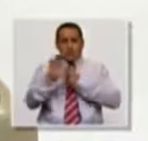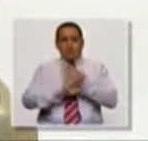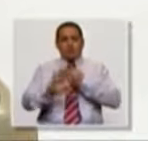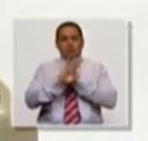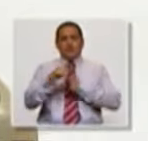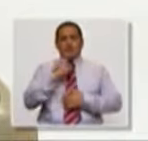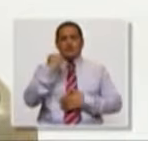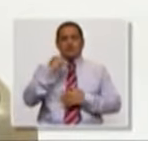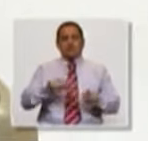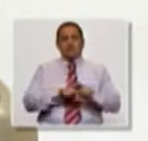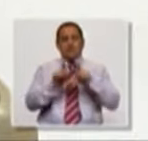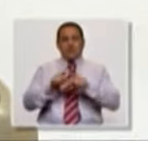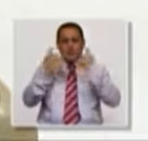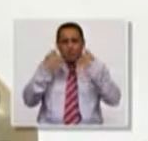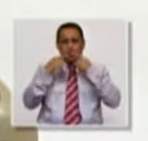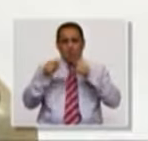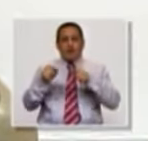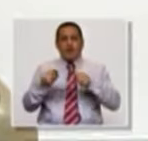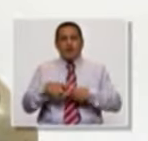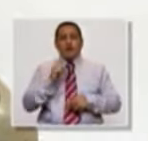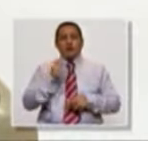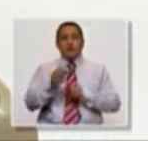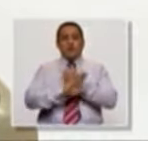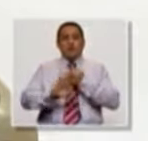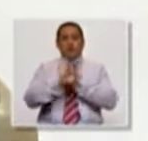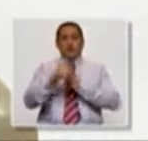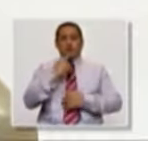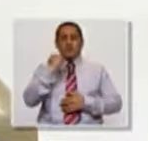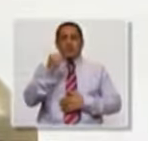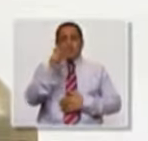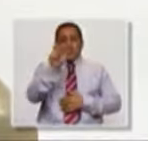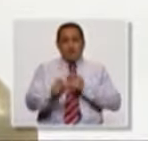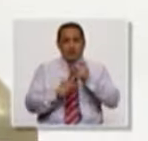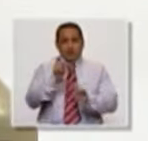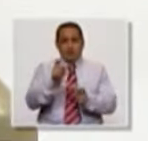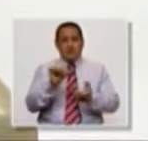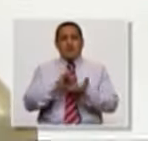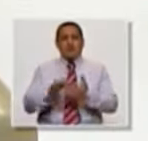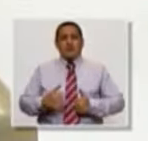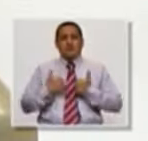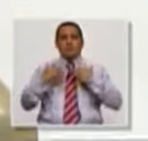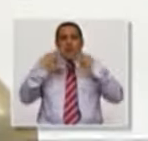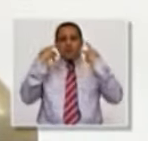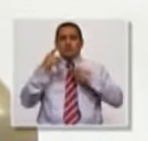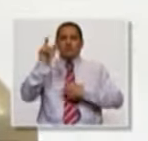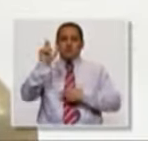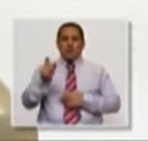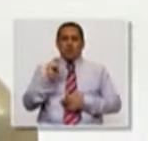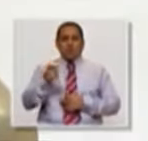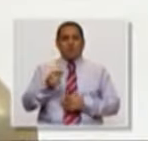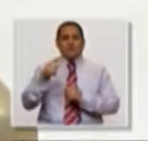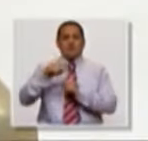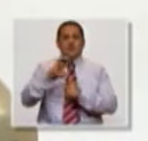derechos están pensados también en esos términos, ¿no? El juez que protege los derechos de la gente que vive en Iquitos tiene que ser el juez de Iquitos, no el